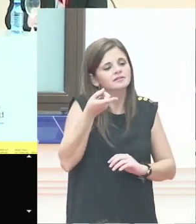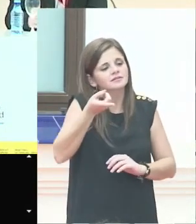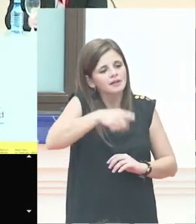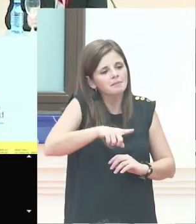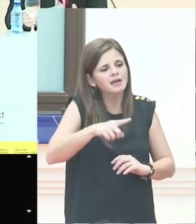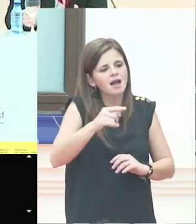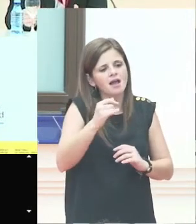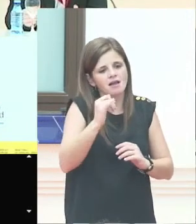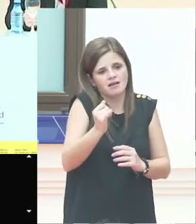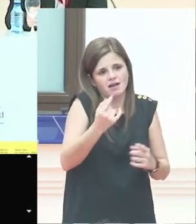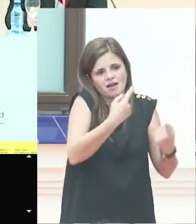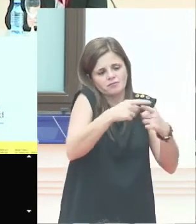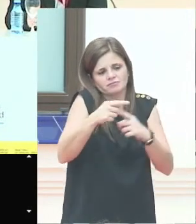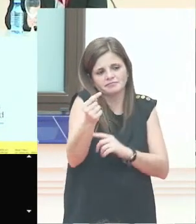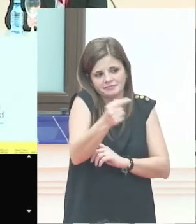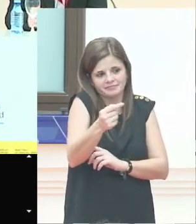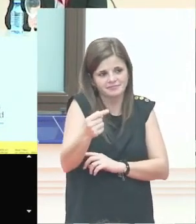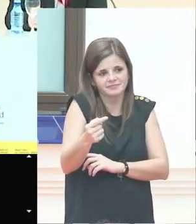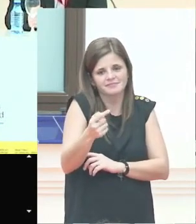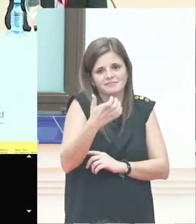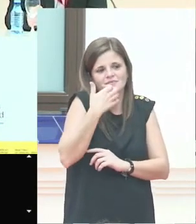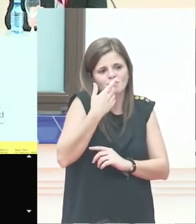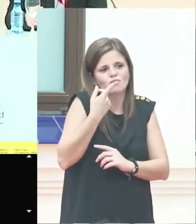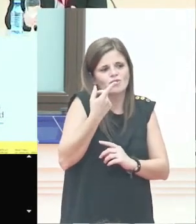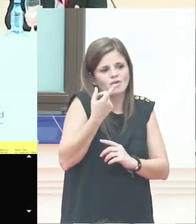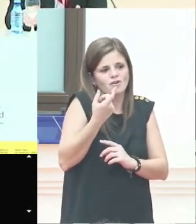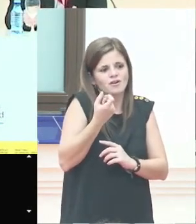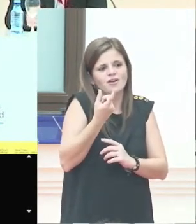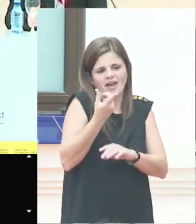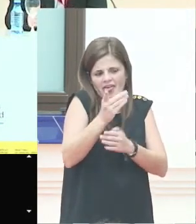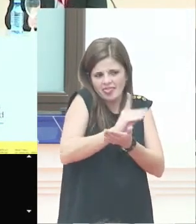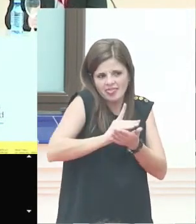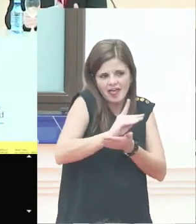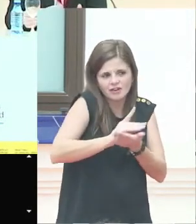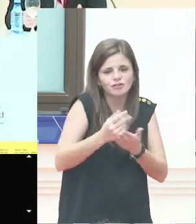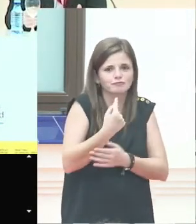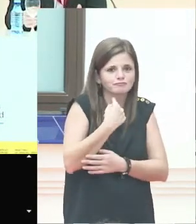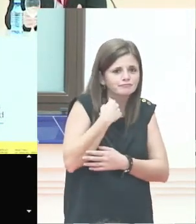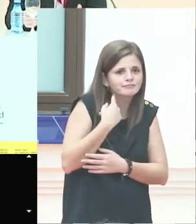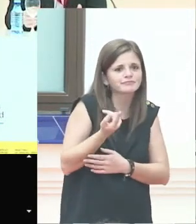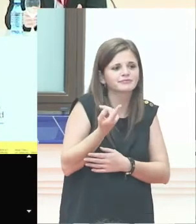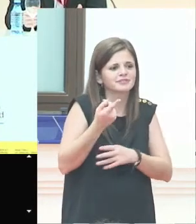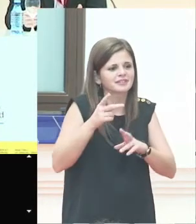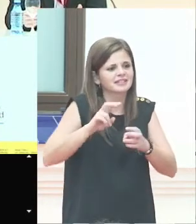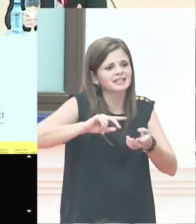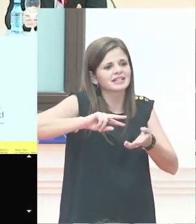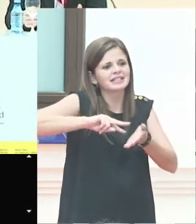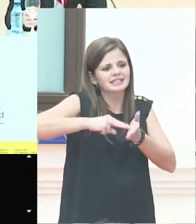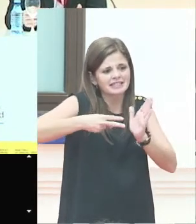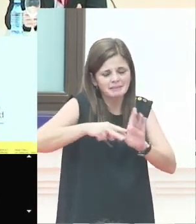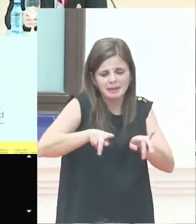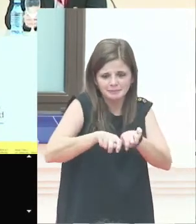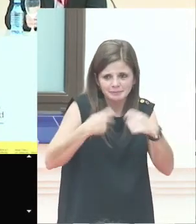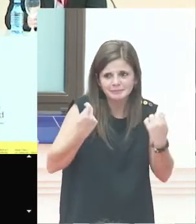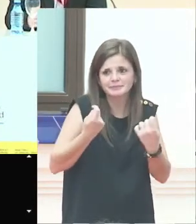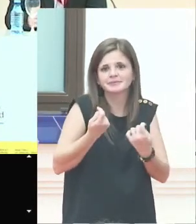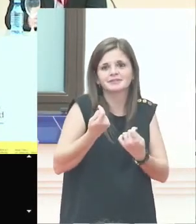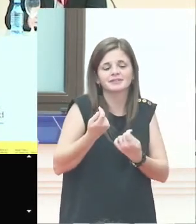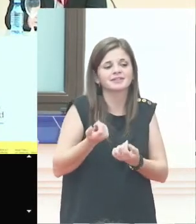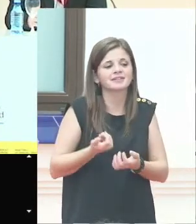guardarlo en otro tipo de países. Entonces, eso también lo tenemos que tener claro. Pero luego, si al final nos fijamos en las tecnologías que teníamos